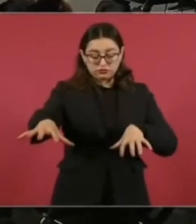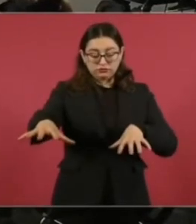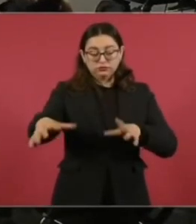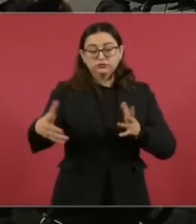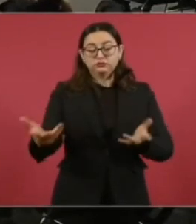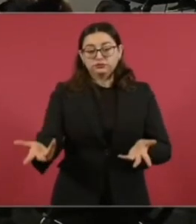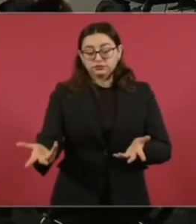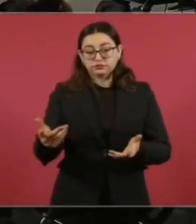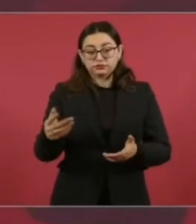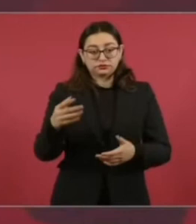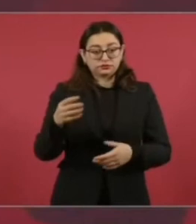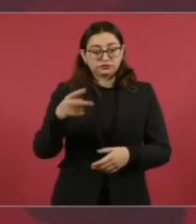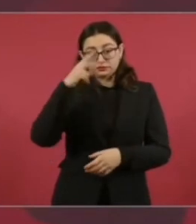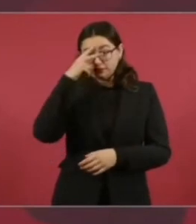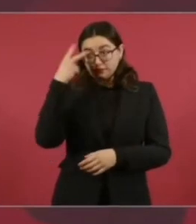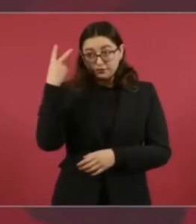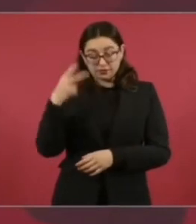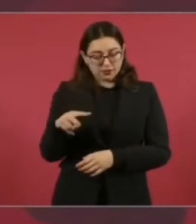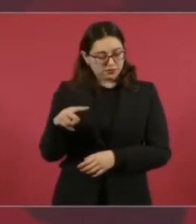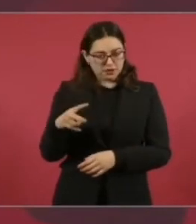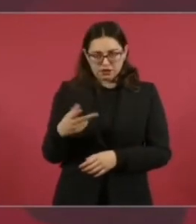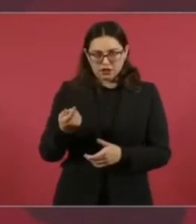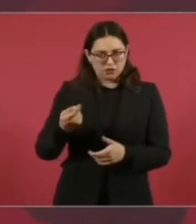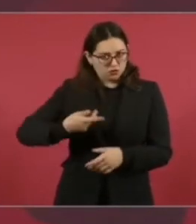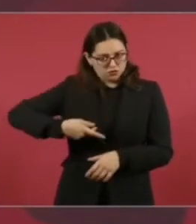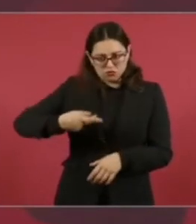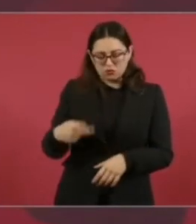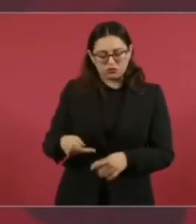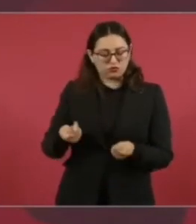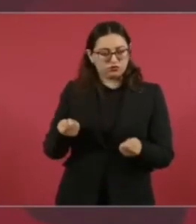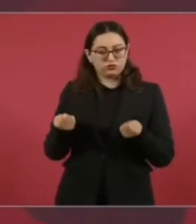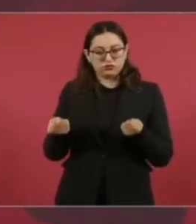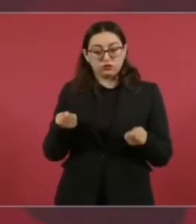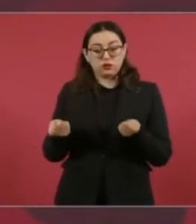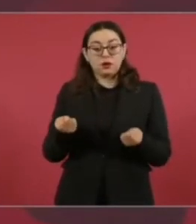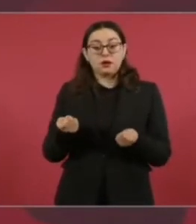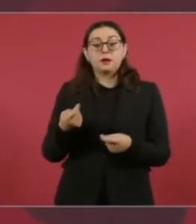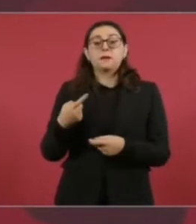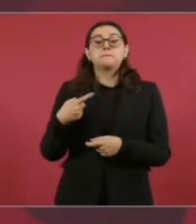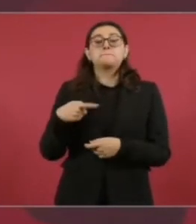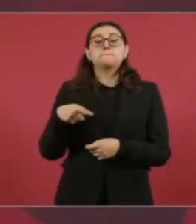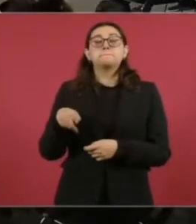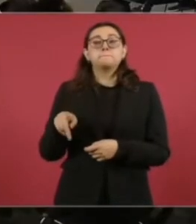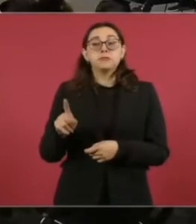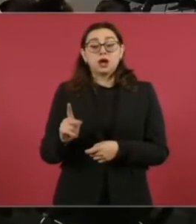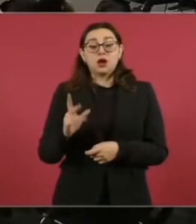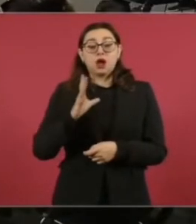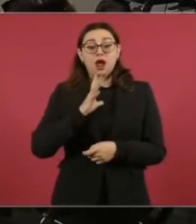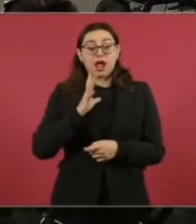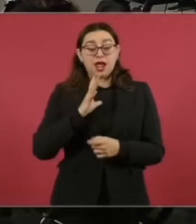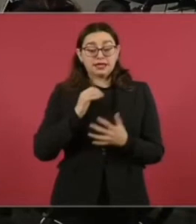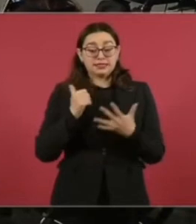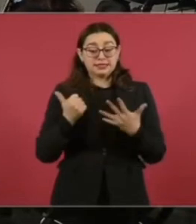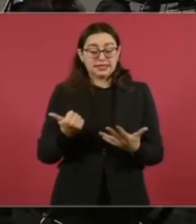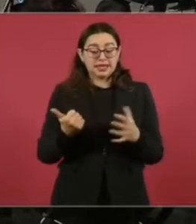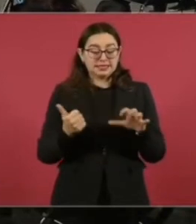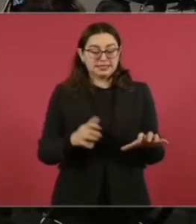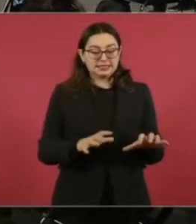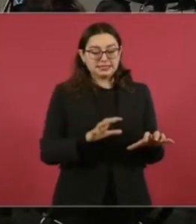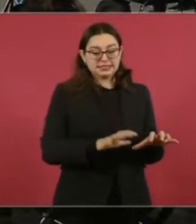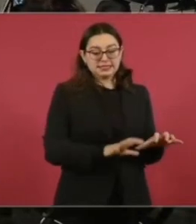casos, en uno de los seis que están ya comprometidos,